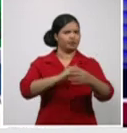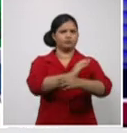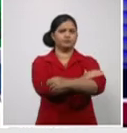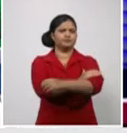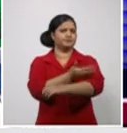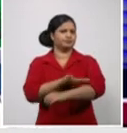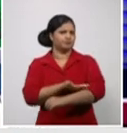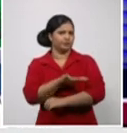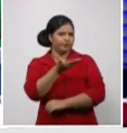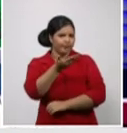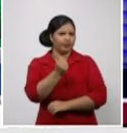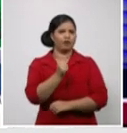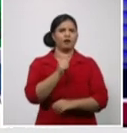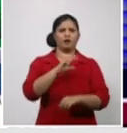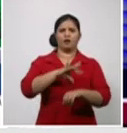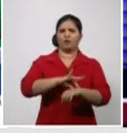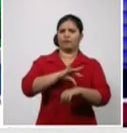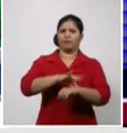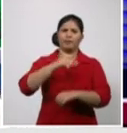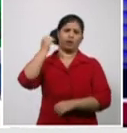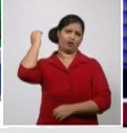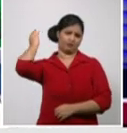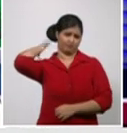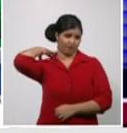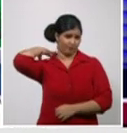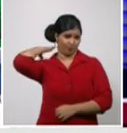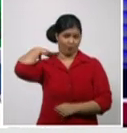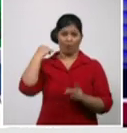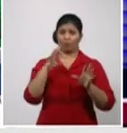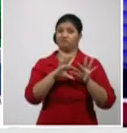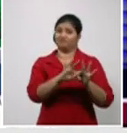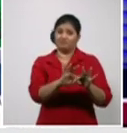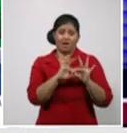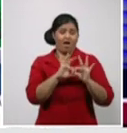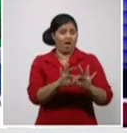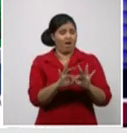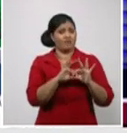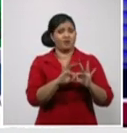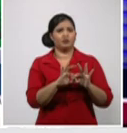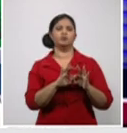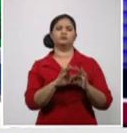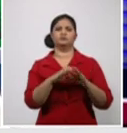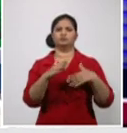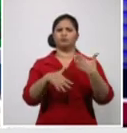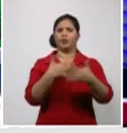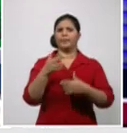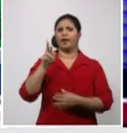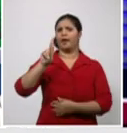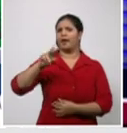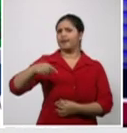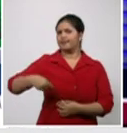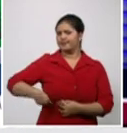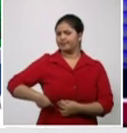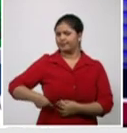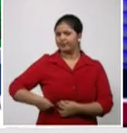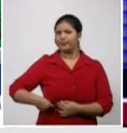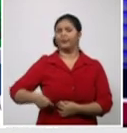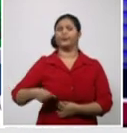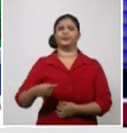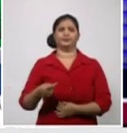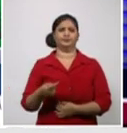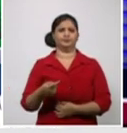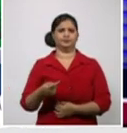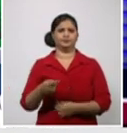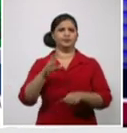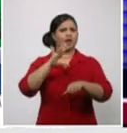enfermedad pulmonar obstructiva crónica, una insuficiencia renal crónica, una enfermedad poliquística de